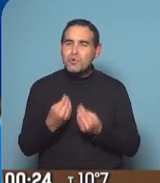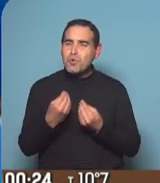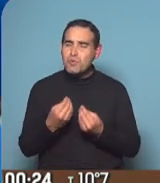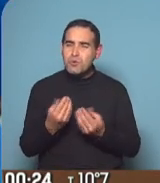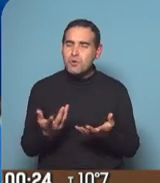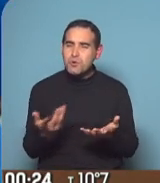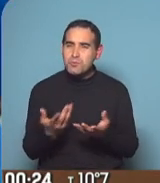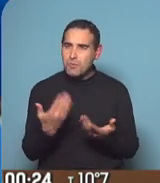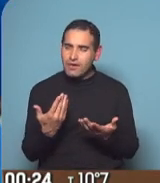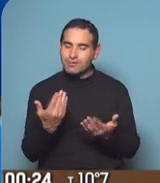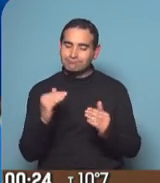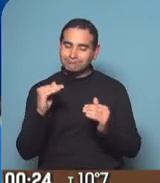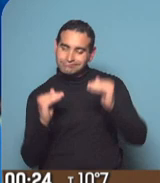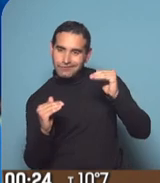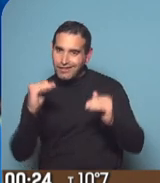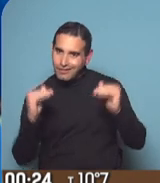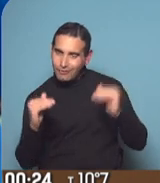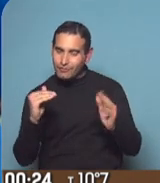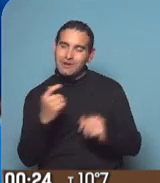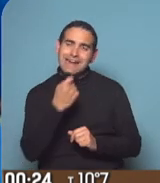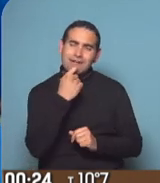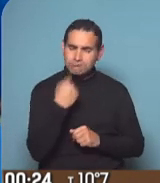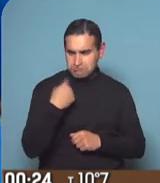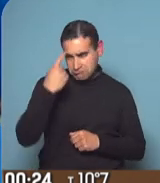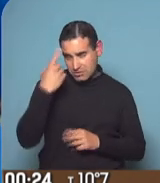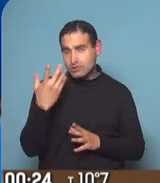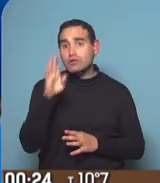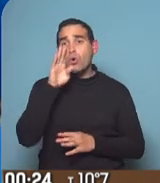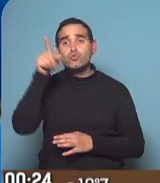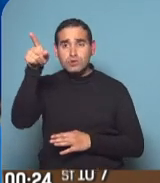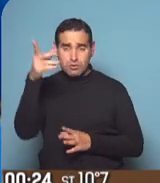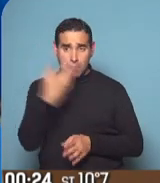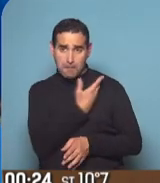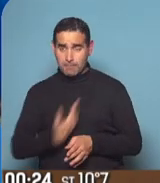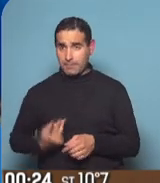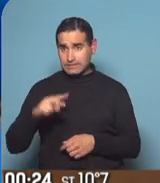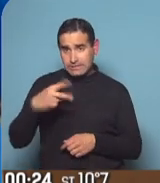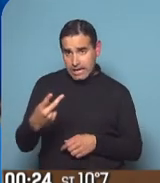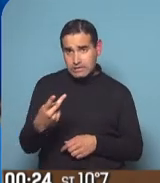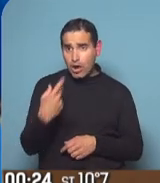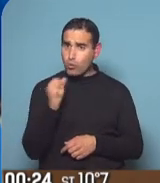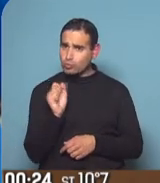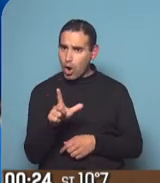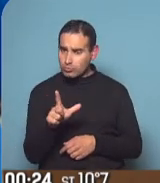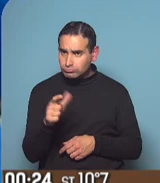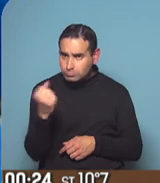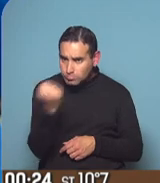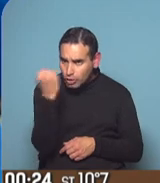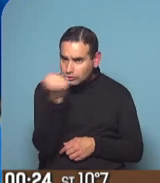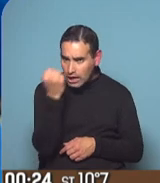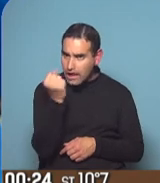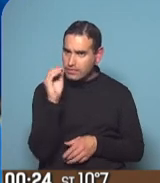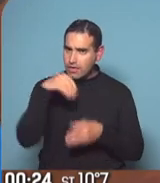sea algo un poco más equilibrado por ejemplo estaba pensando en eeuu donde el vicepresidente tiene un rol muy importante también en